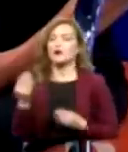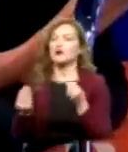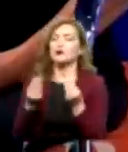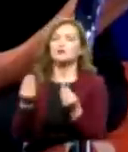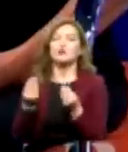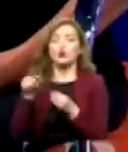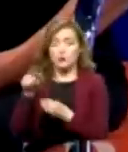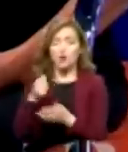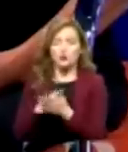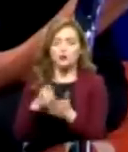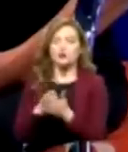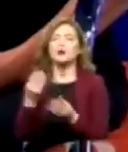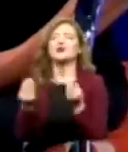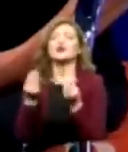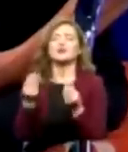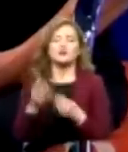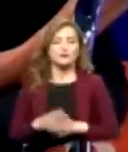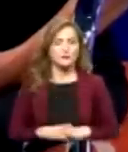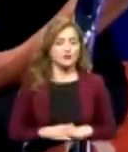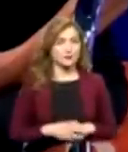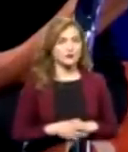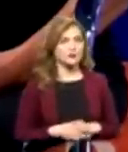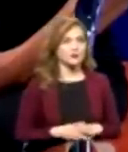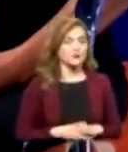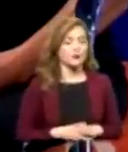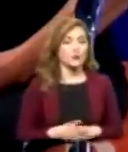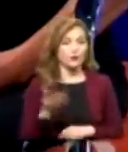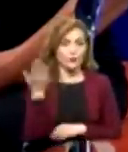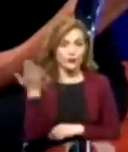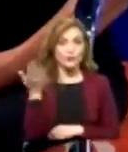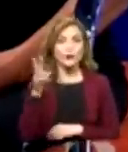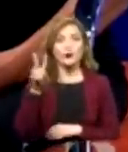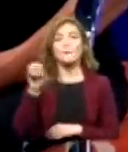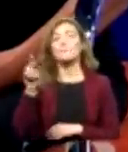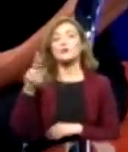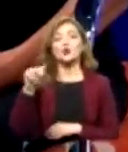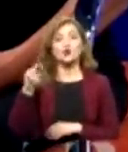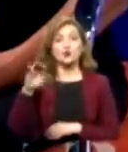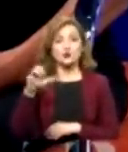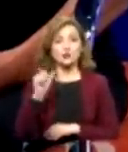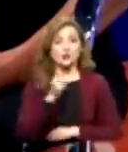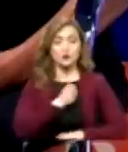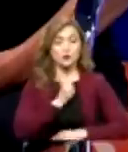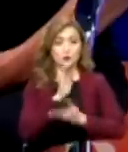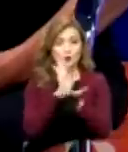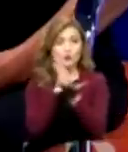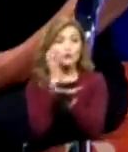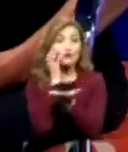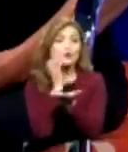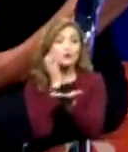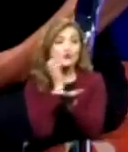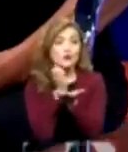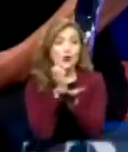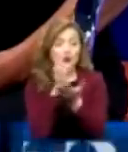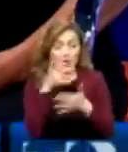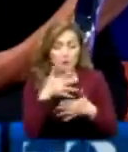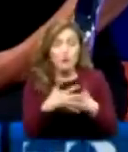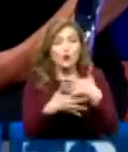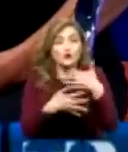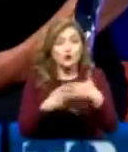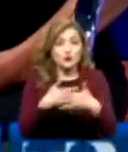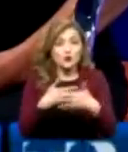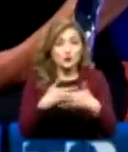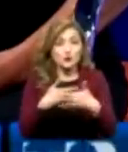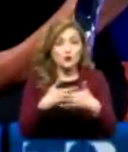Creo que como Verónica está justo dándonos ahorita su testimonio de haber pasado por un proceso